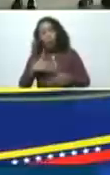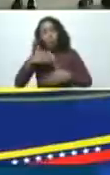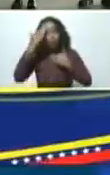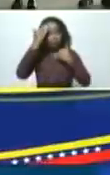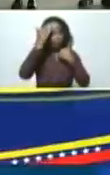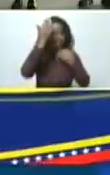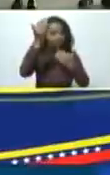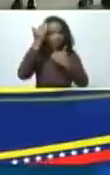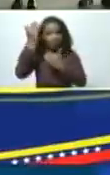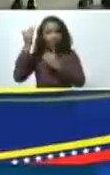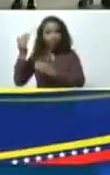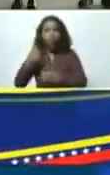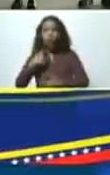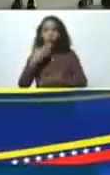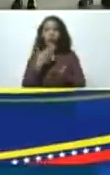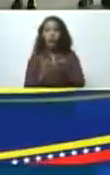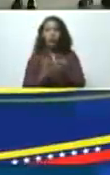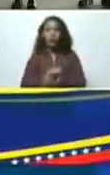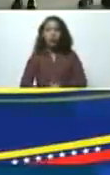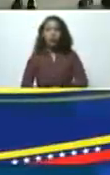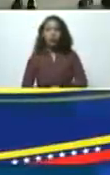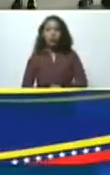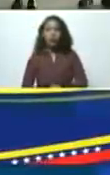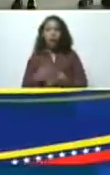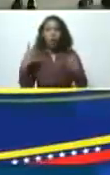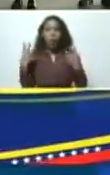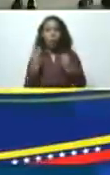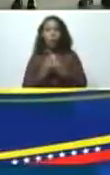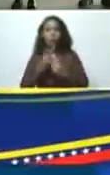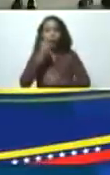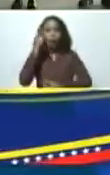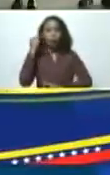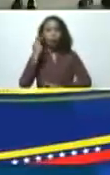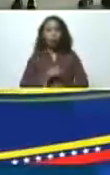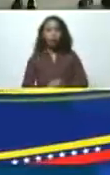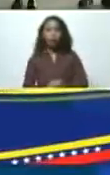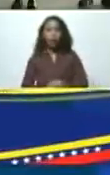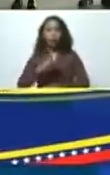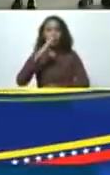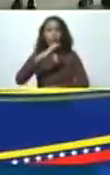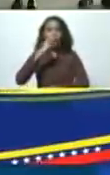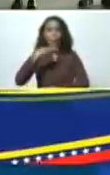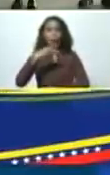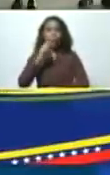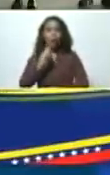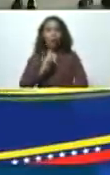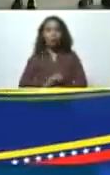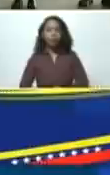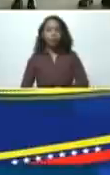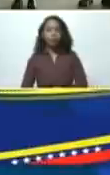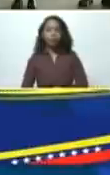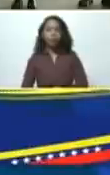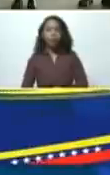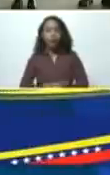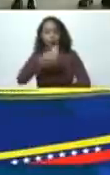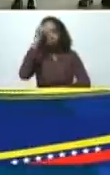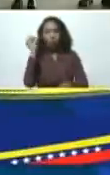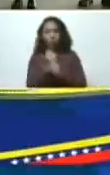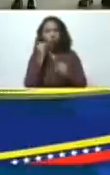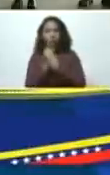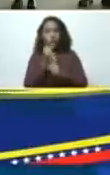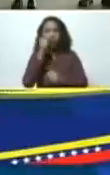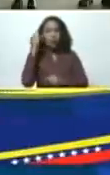saludo. Les agradezco a los compañeros, compañeros del CPT, a los trabajadores